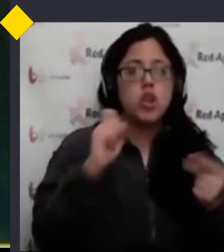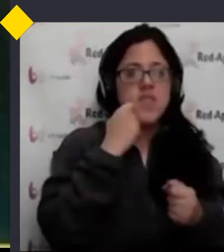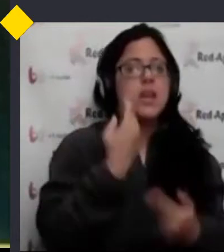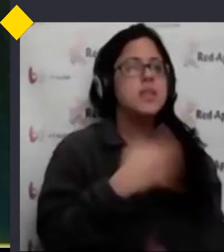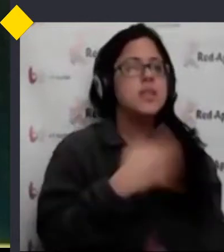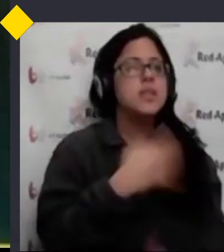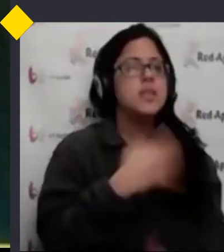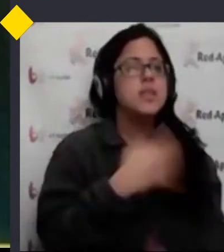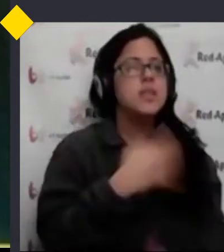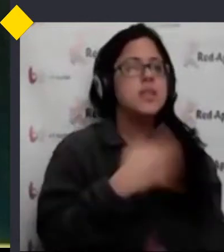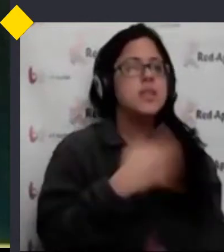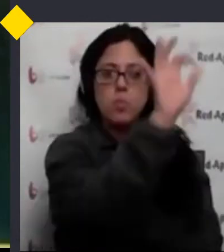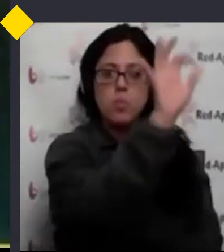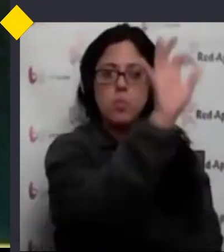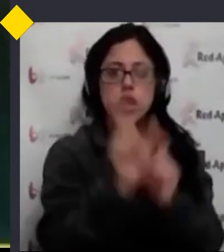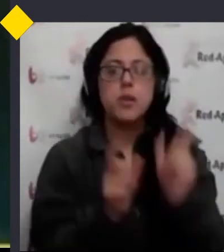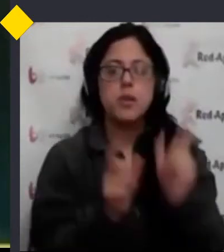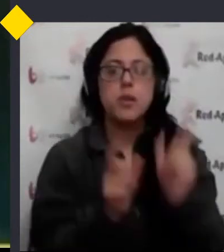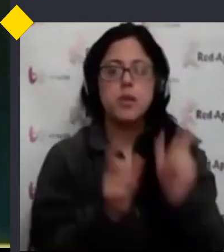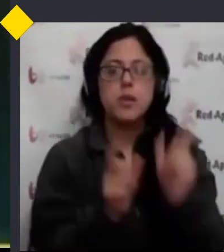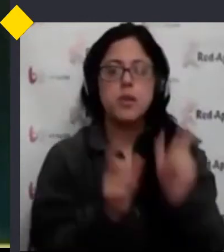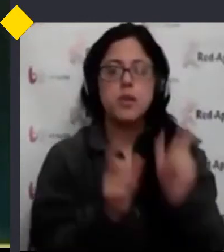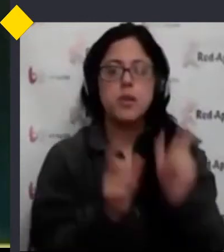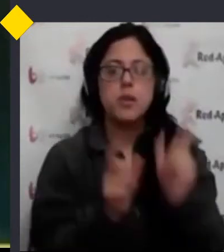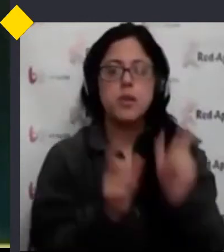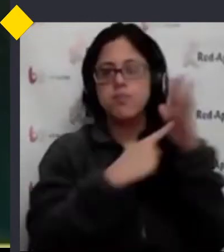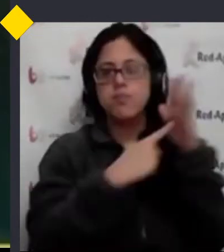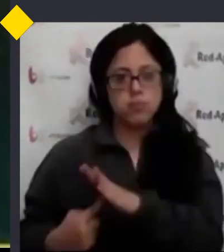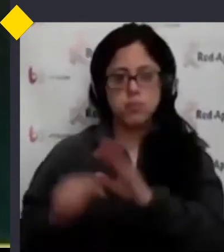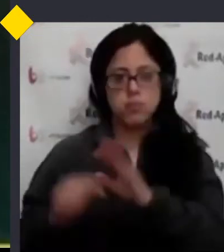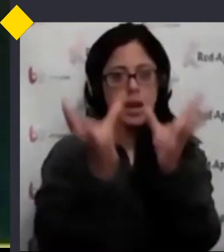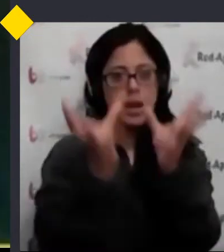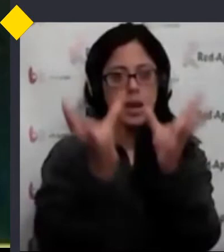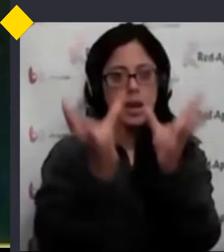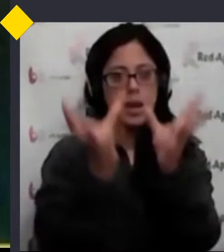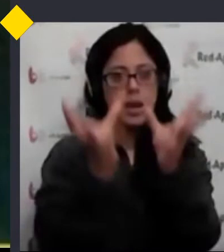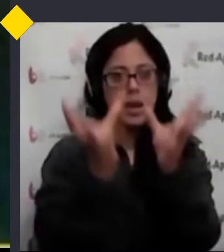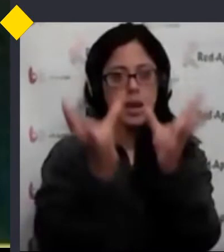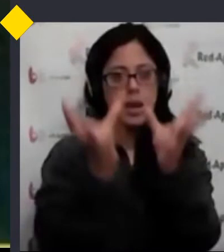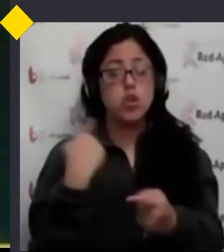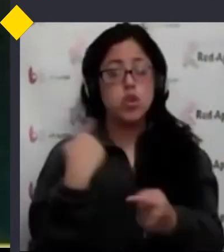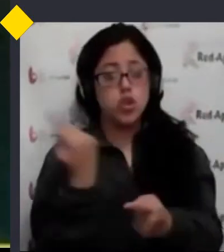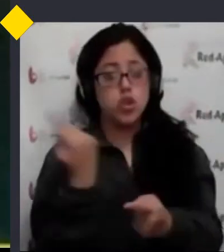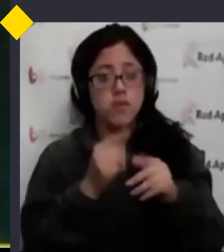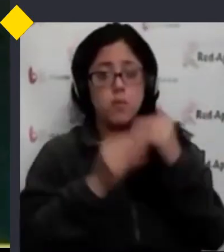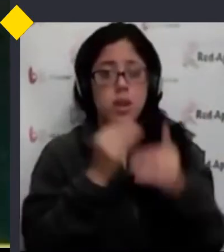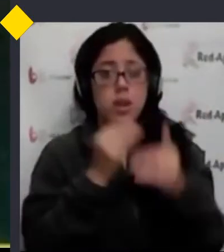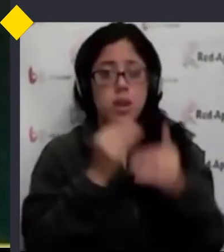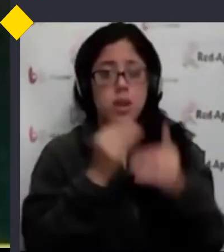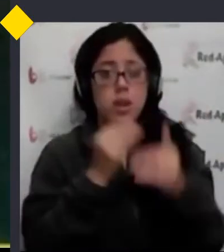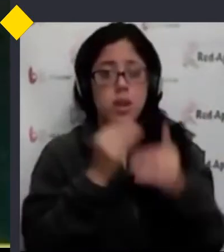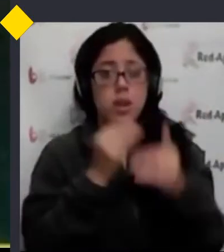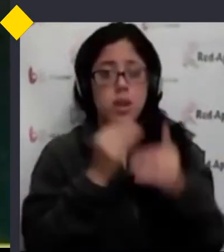de personas trans, que son las más excluidas del mundo laboral. Así que creo que tenemos que avanzar hacia allá. Tampoco tenemos